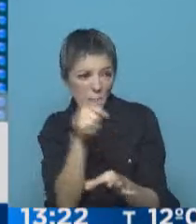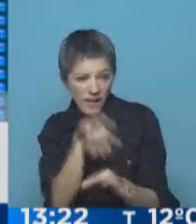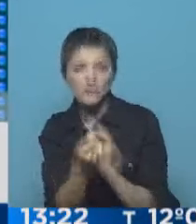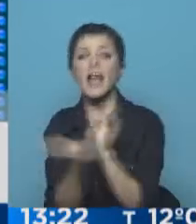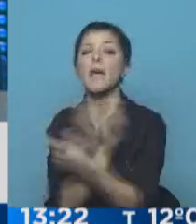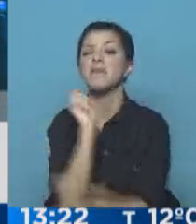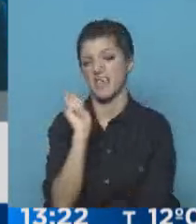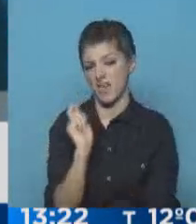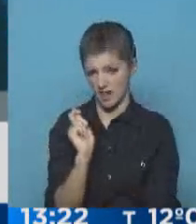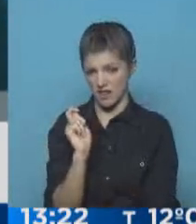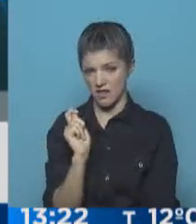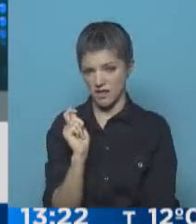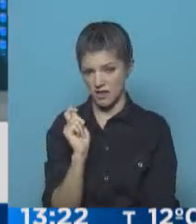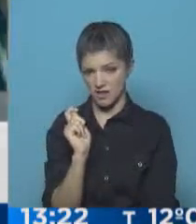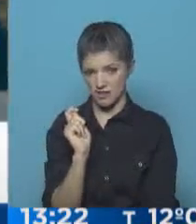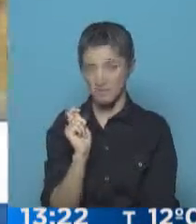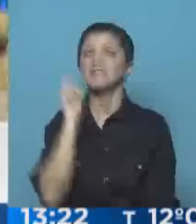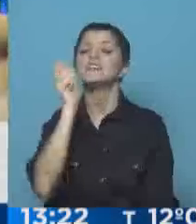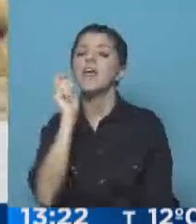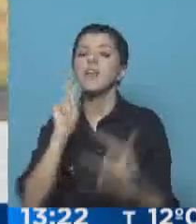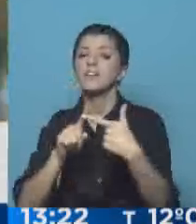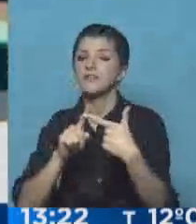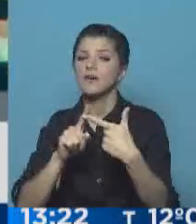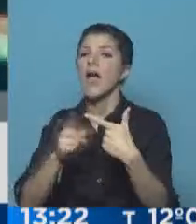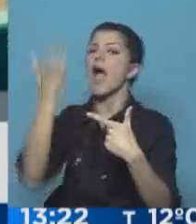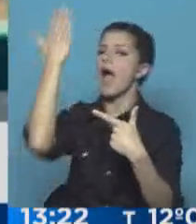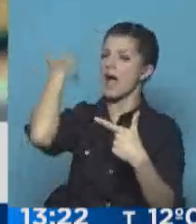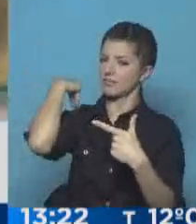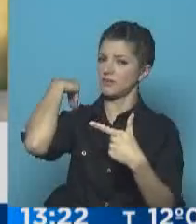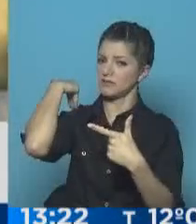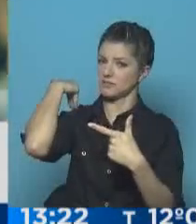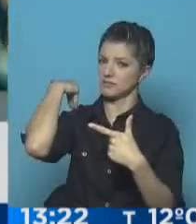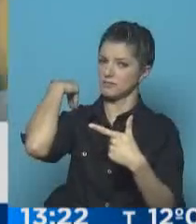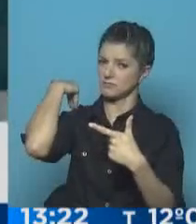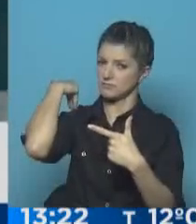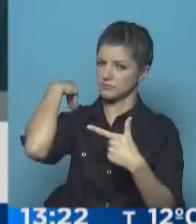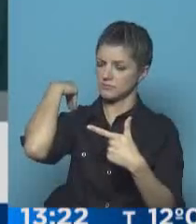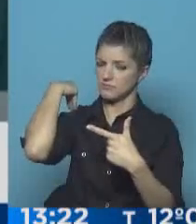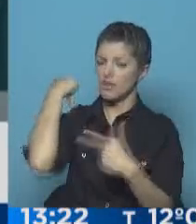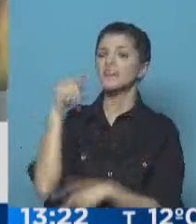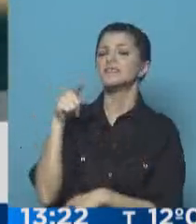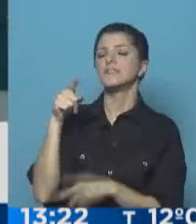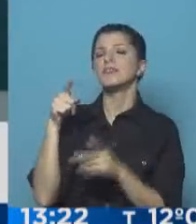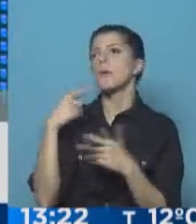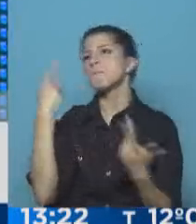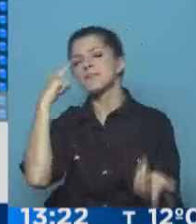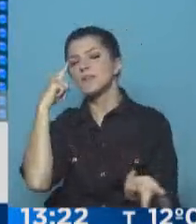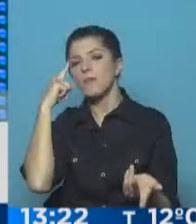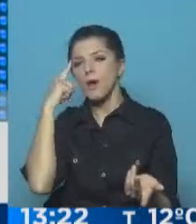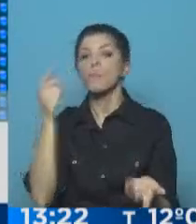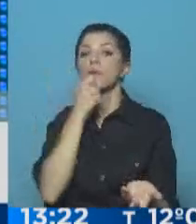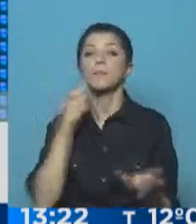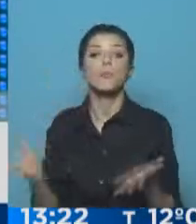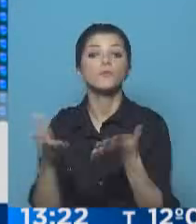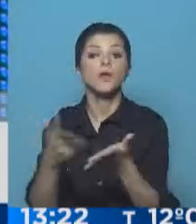calidad educativa. ¿Quién es el que antes, antes de promocionar, por ejemplo, las UPAs como